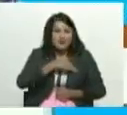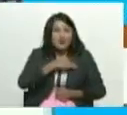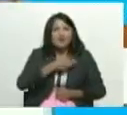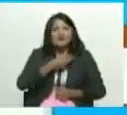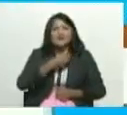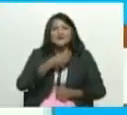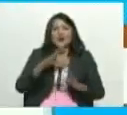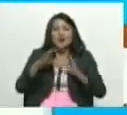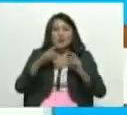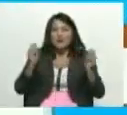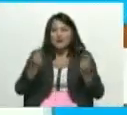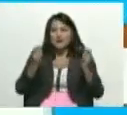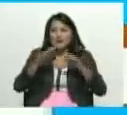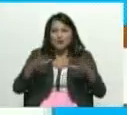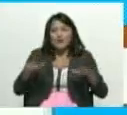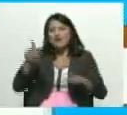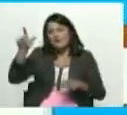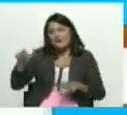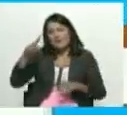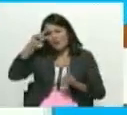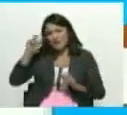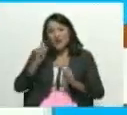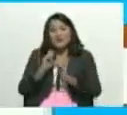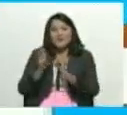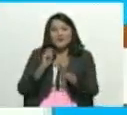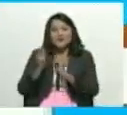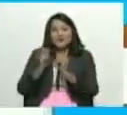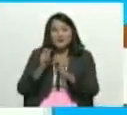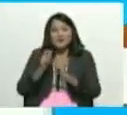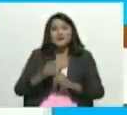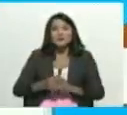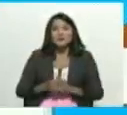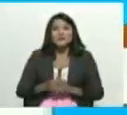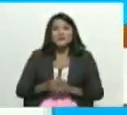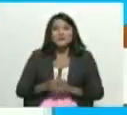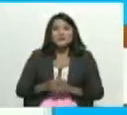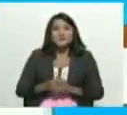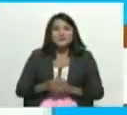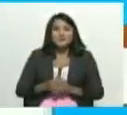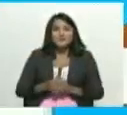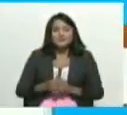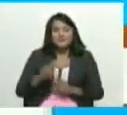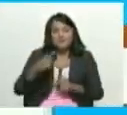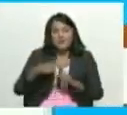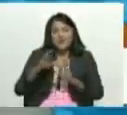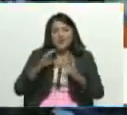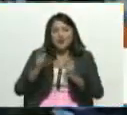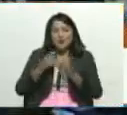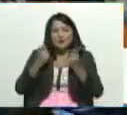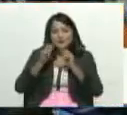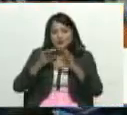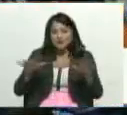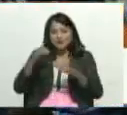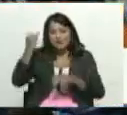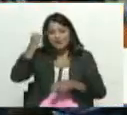es periodista y hoy tiene la inmensa tarea también de la formación ideológica bienvenida Tania